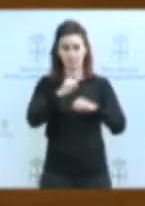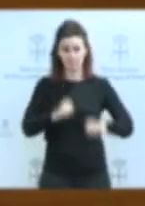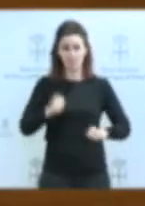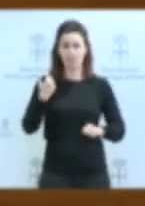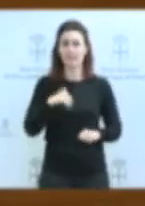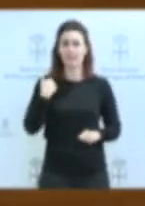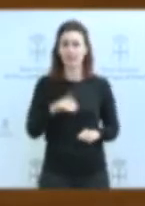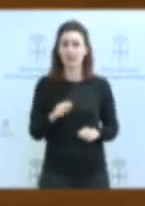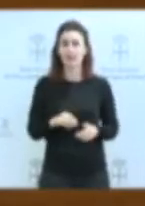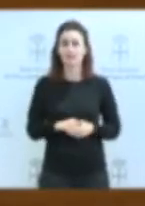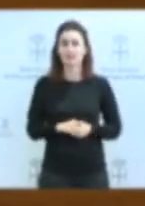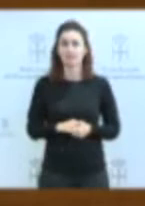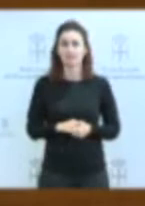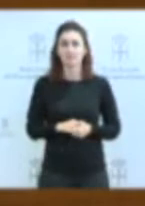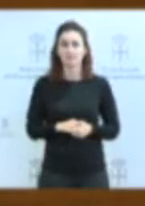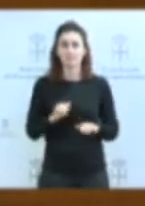ese hub low cost de Europa,